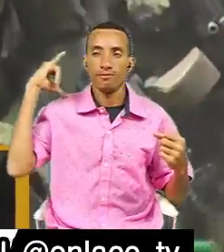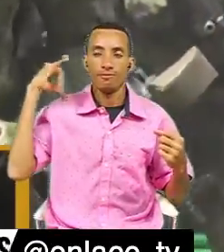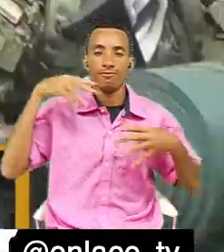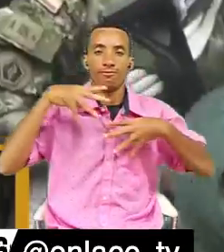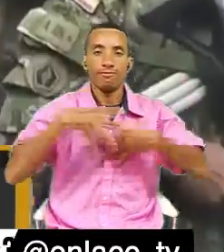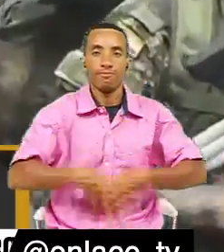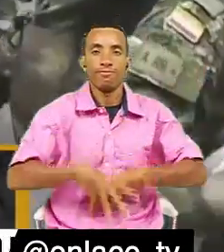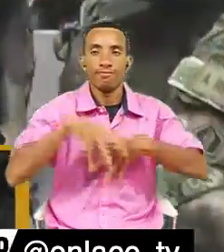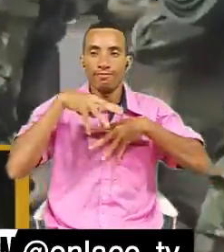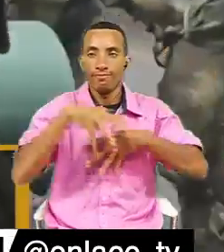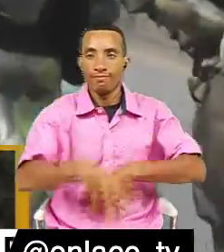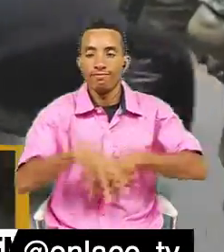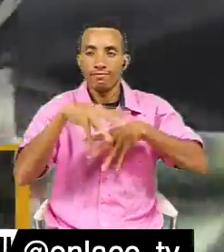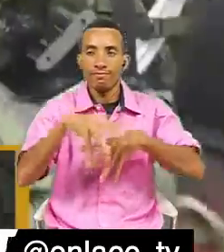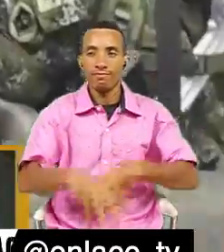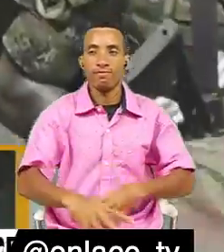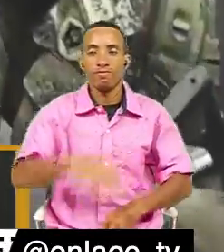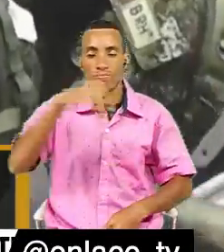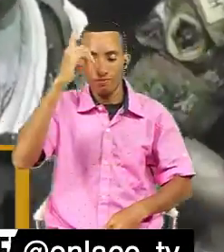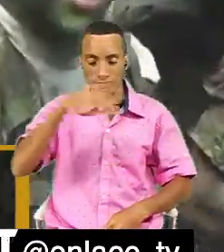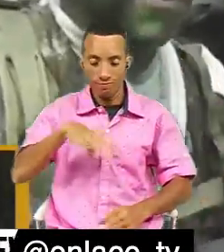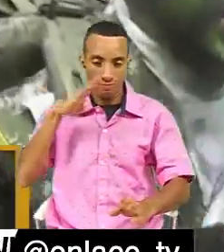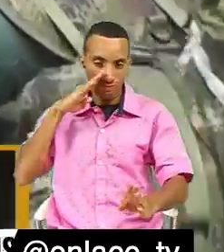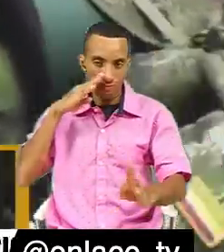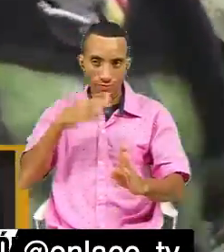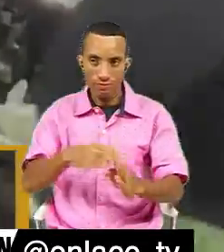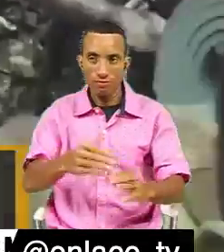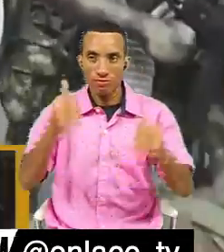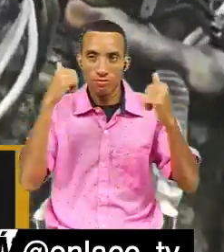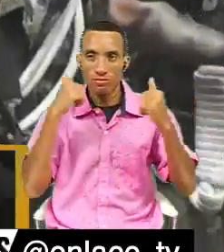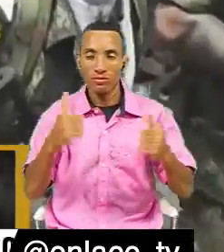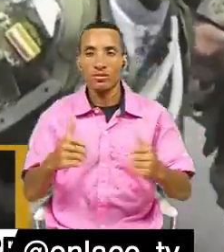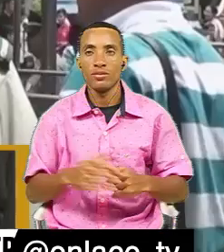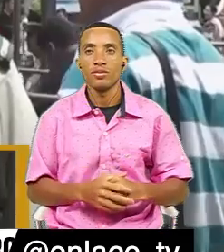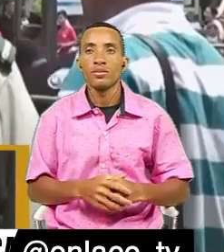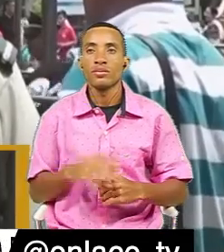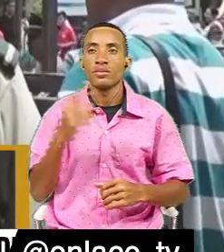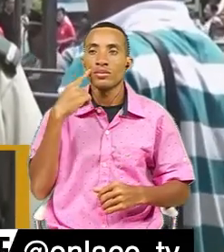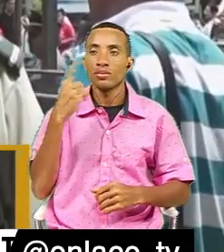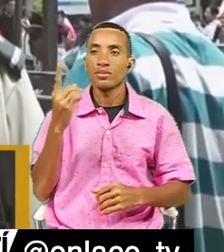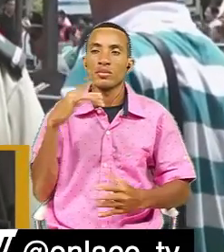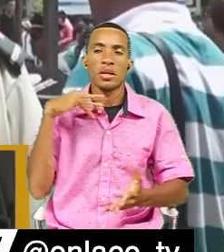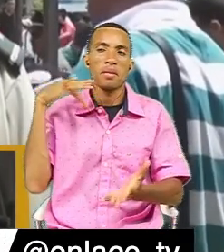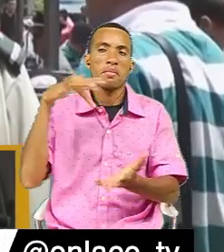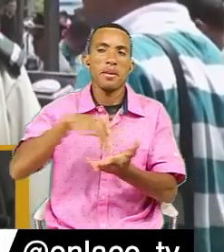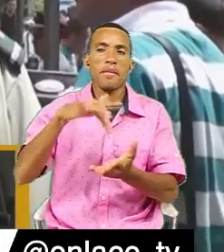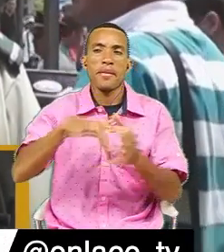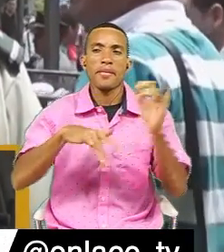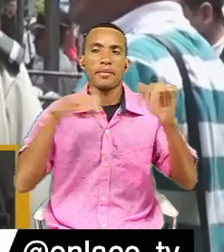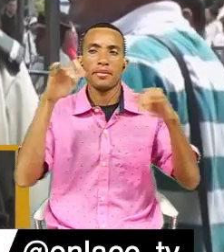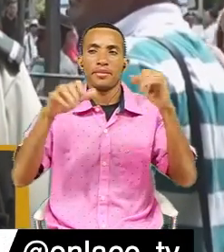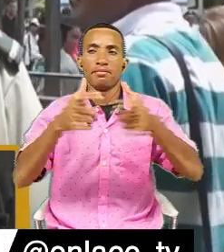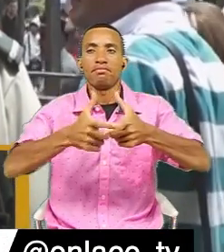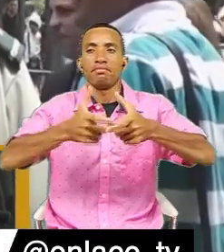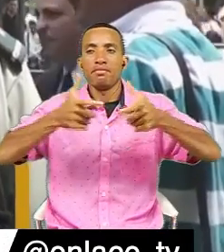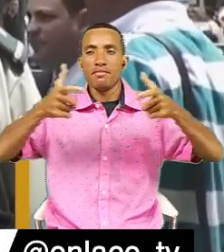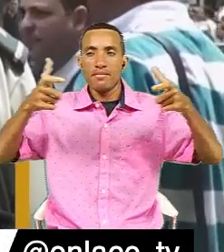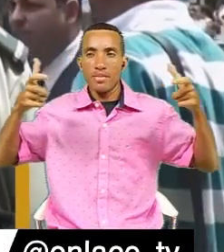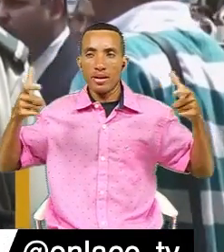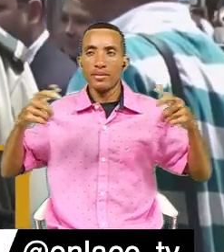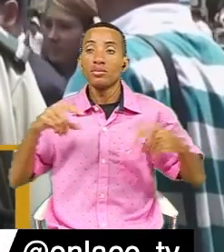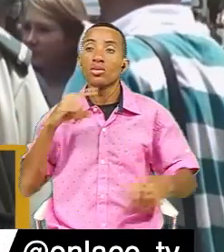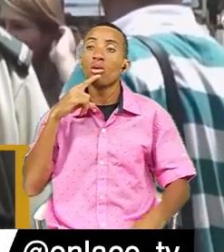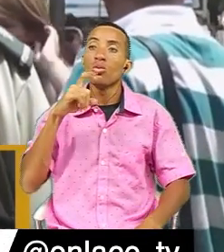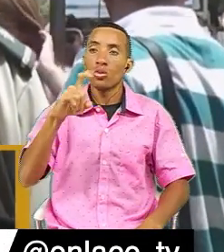de su preparación, disciplina y excelencia. Como pudimos observar, una asistencia masiva de la población civil, habitantes de